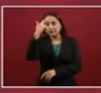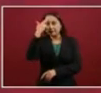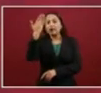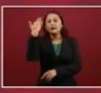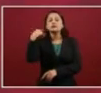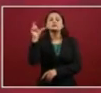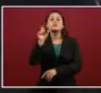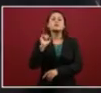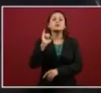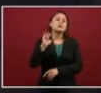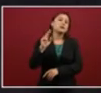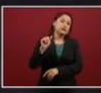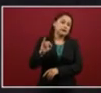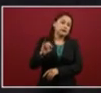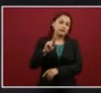ya